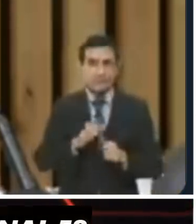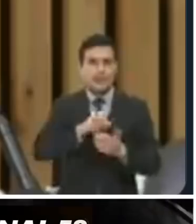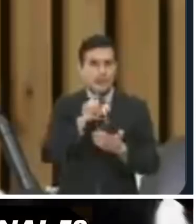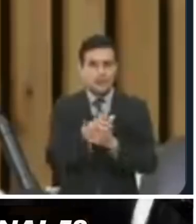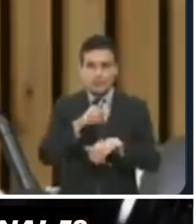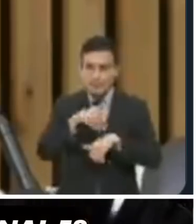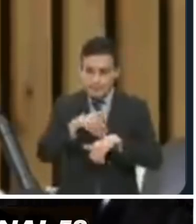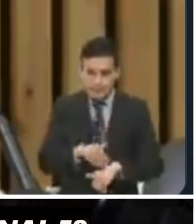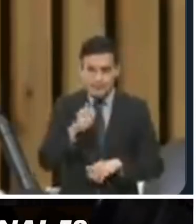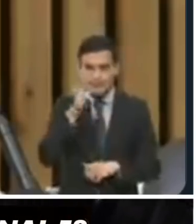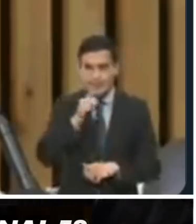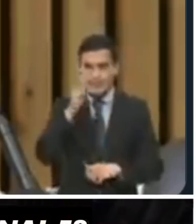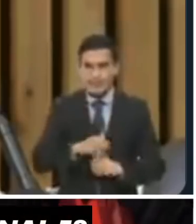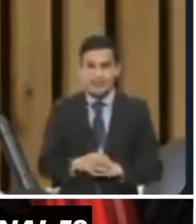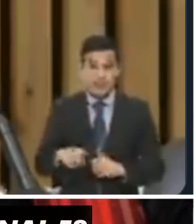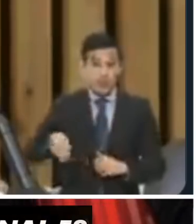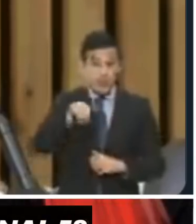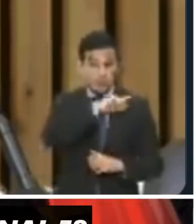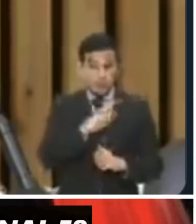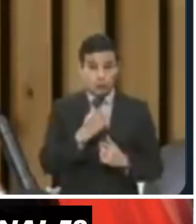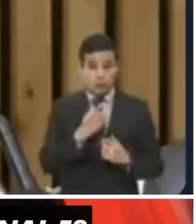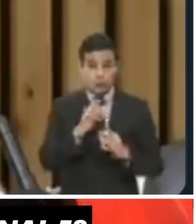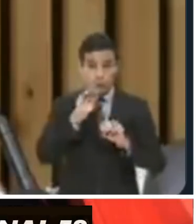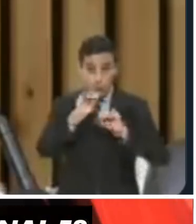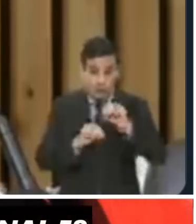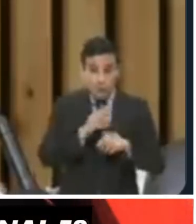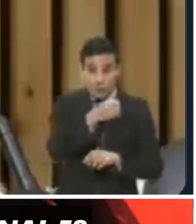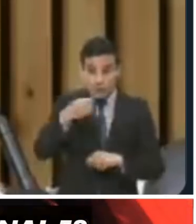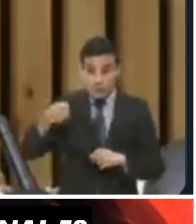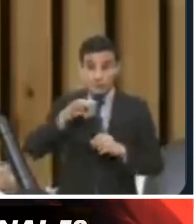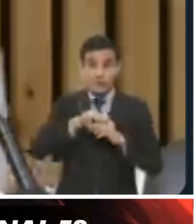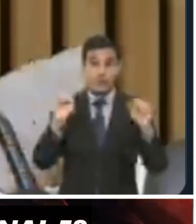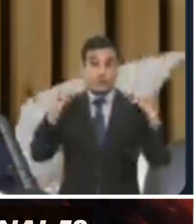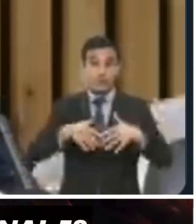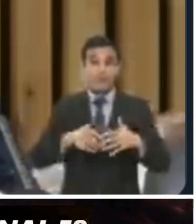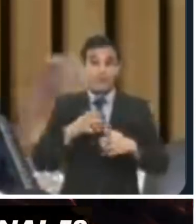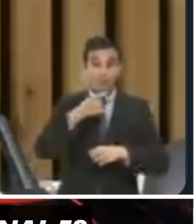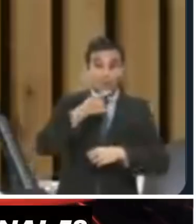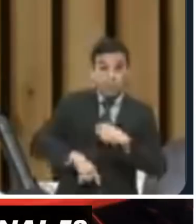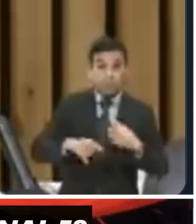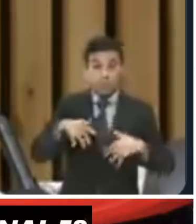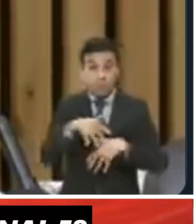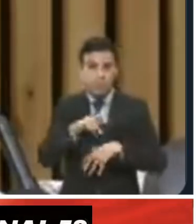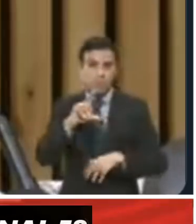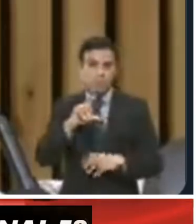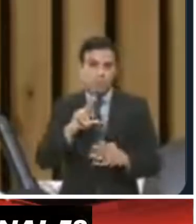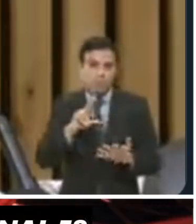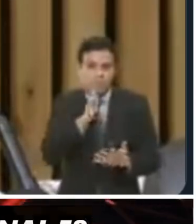No nos pidan que hagamos remedos de elecciones, aquí cumplimos la Constitución, no caprichos del gobierno en